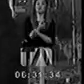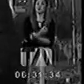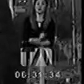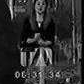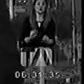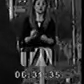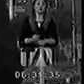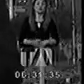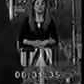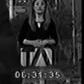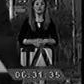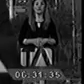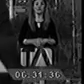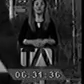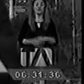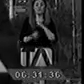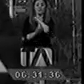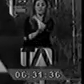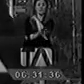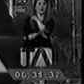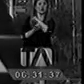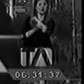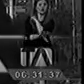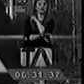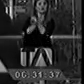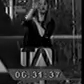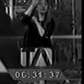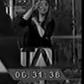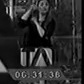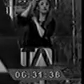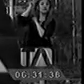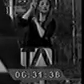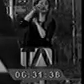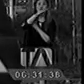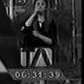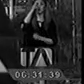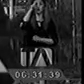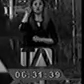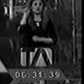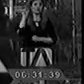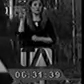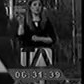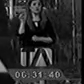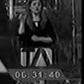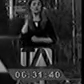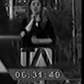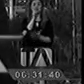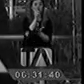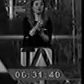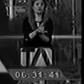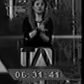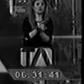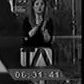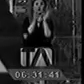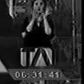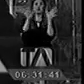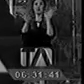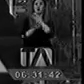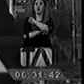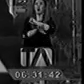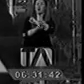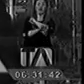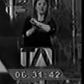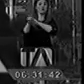de una constante y agresiva campaña publicitaria, el gobierno de Rafael Correa intentó posicionar una sola verdad frente a los hechos del